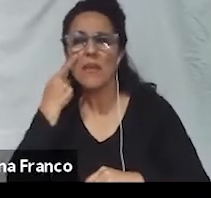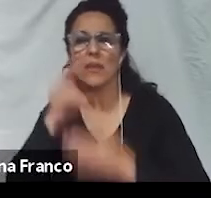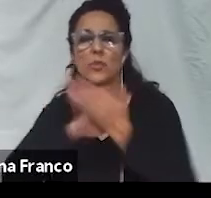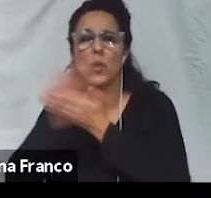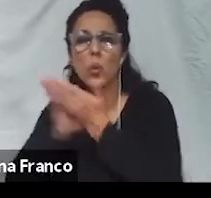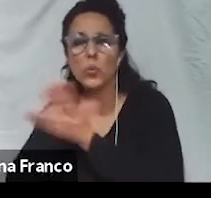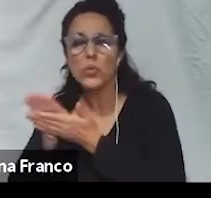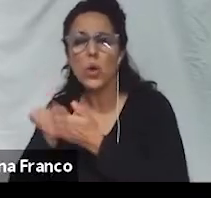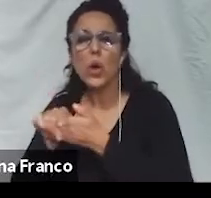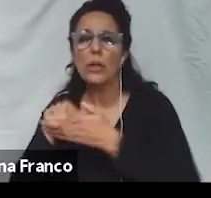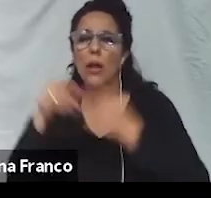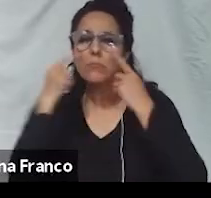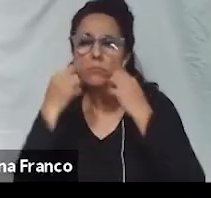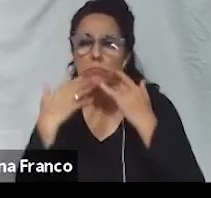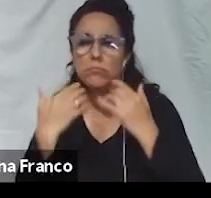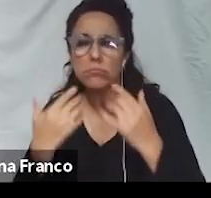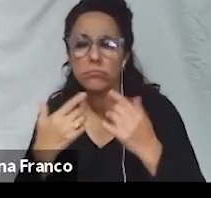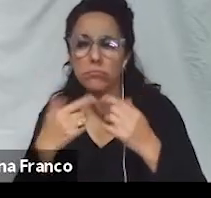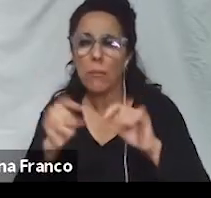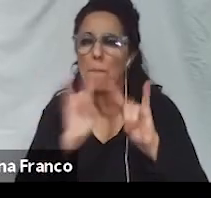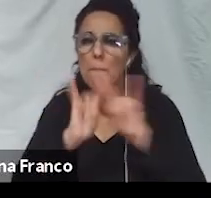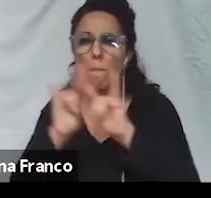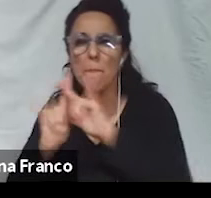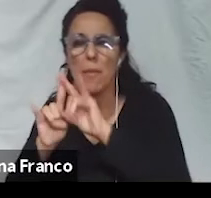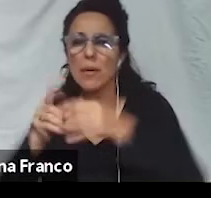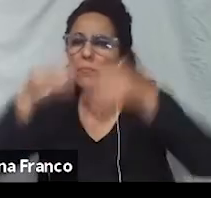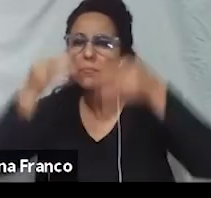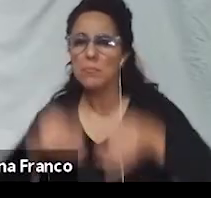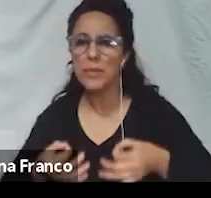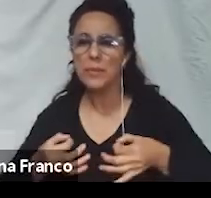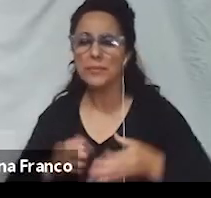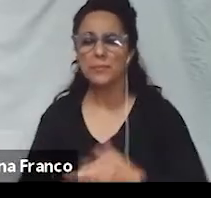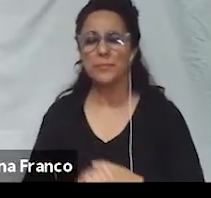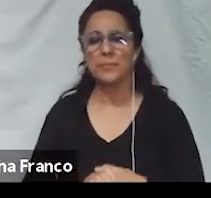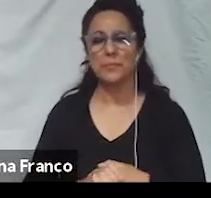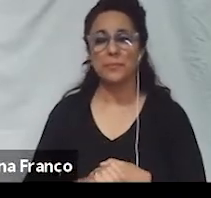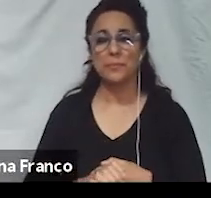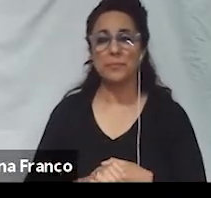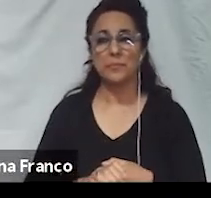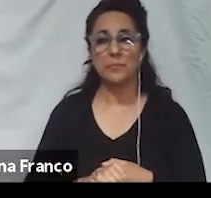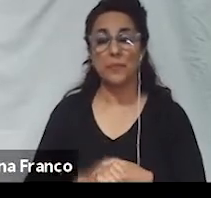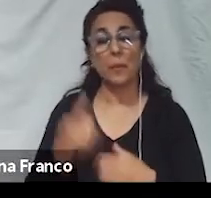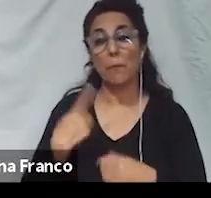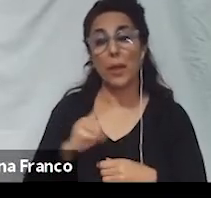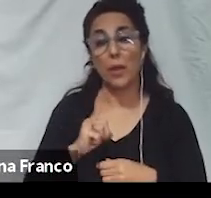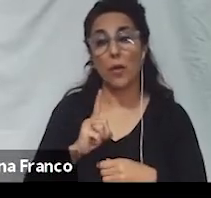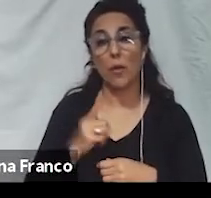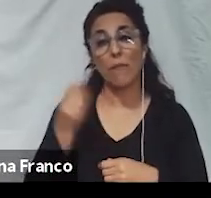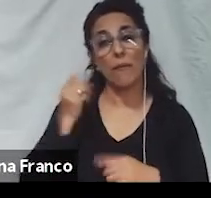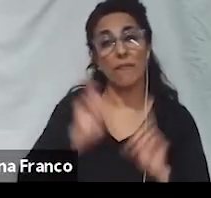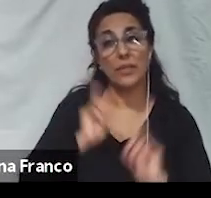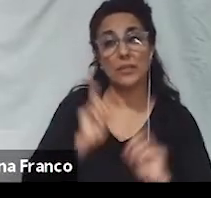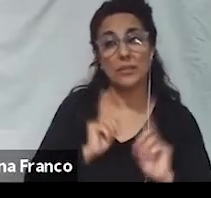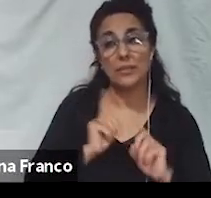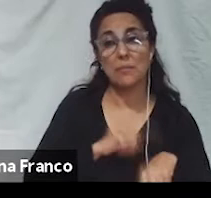errores, digamos, codear la página como debería ser estrictamente, pero muchas veces esto no es